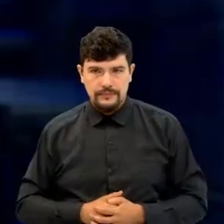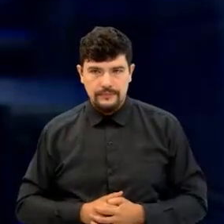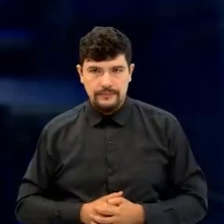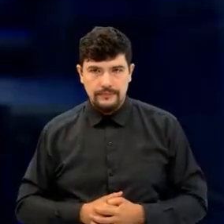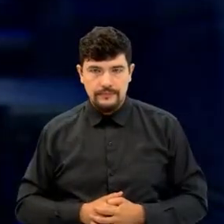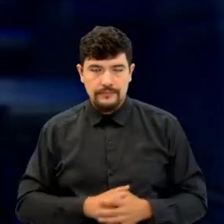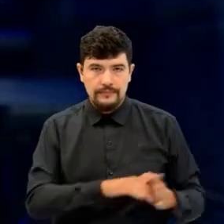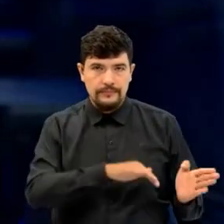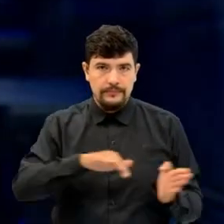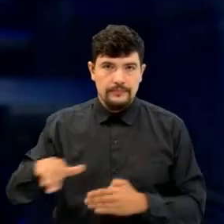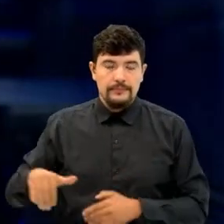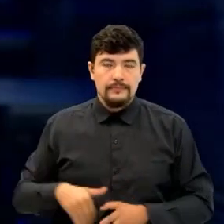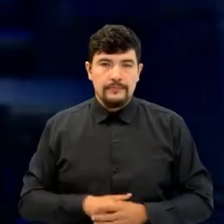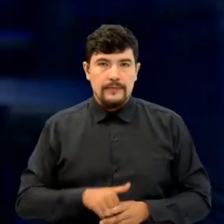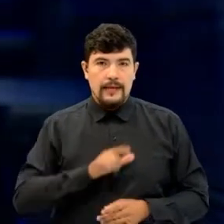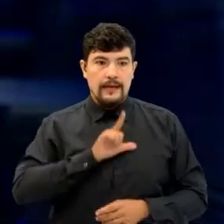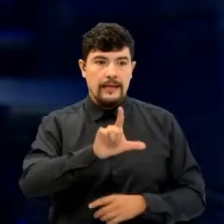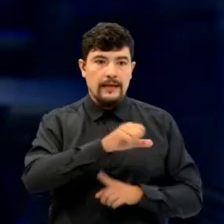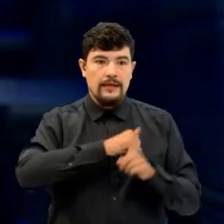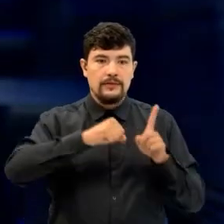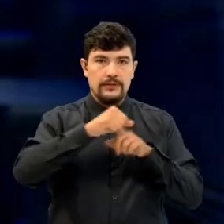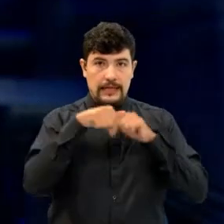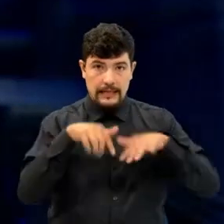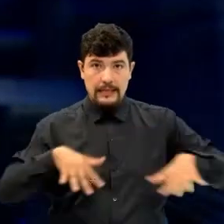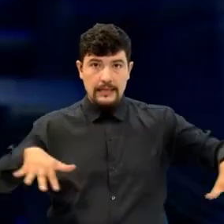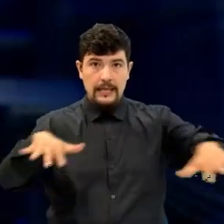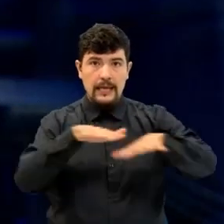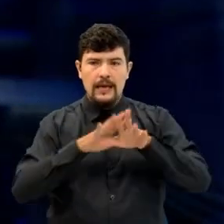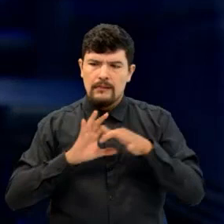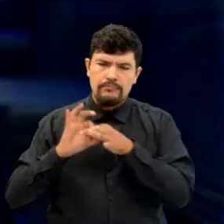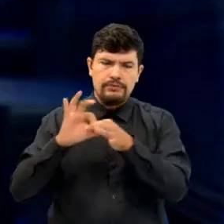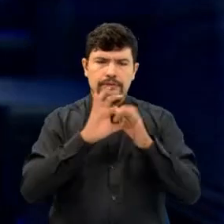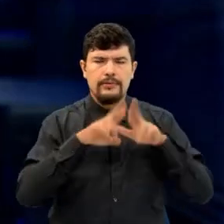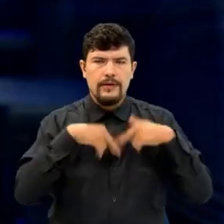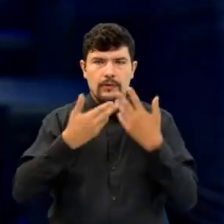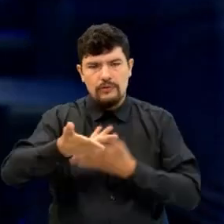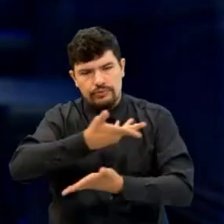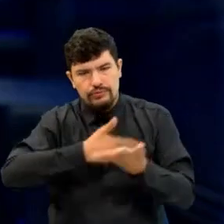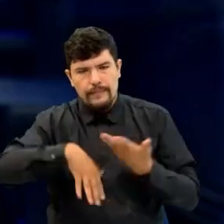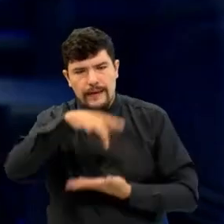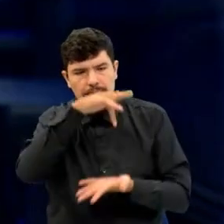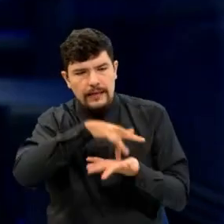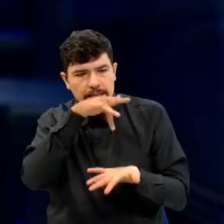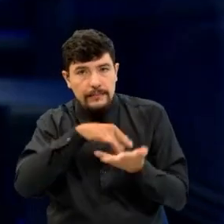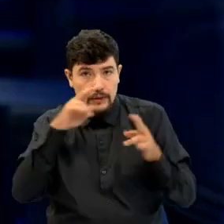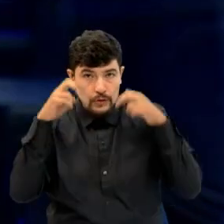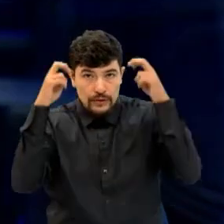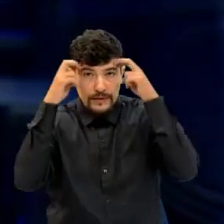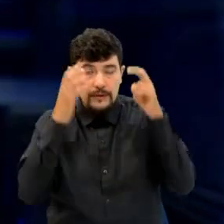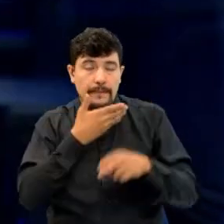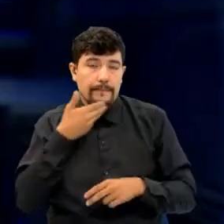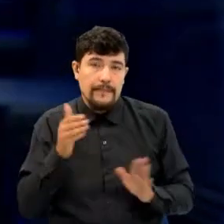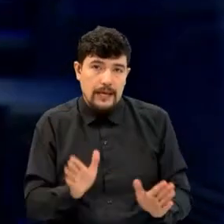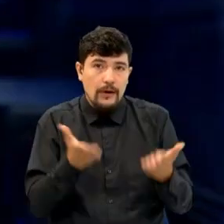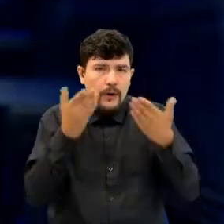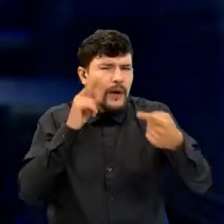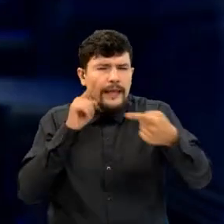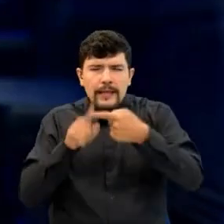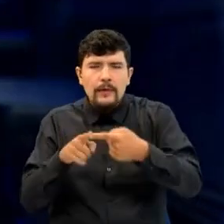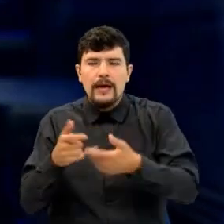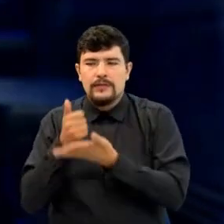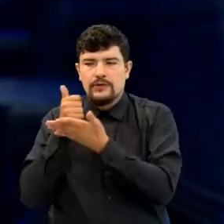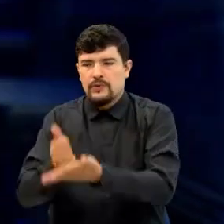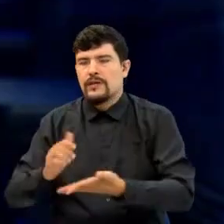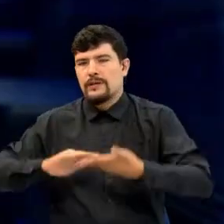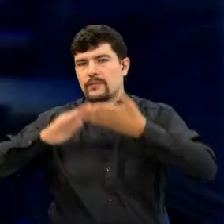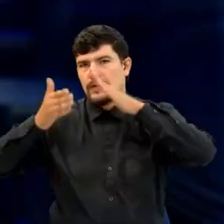Lideresas sociales de diferentes sectores de la ciudad se unieron para participar y mejorar sus conocimientos con el fin de ayudar a sus comunidades. Durante